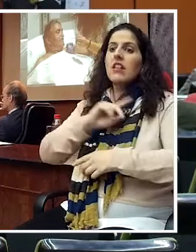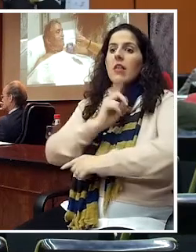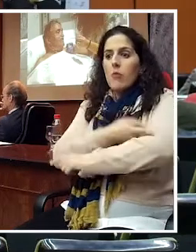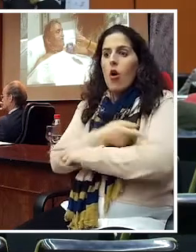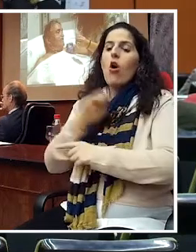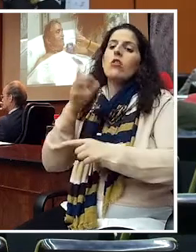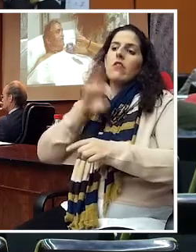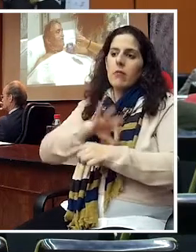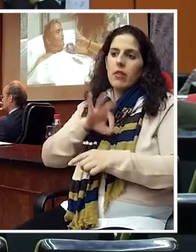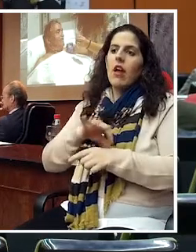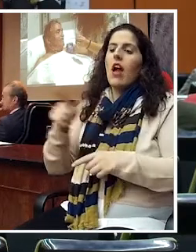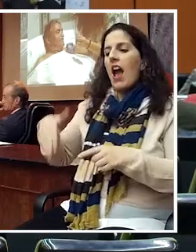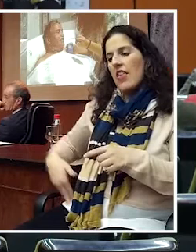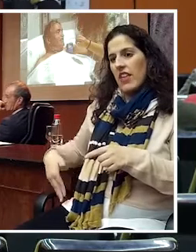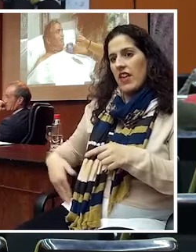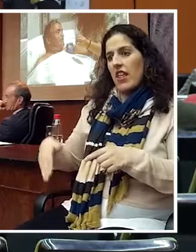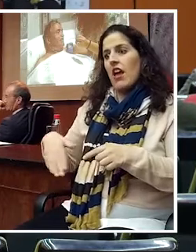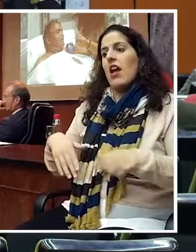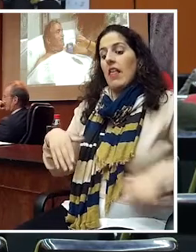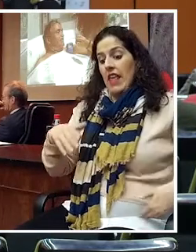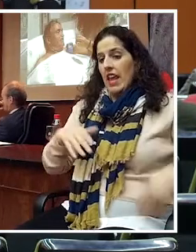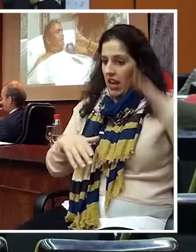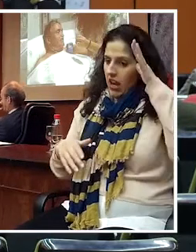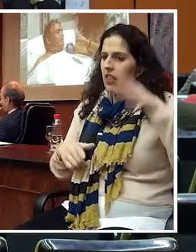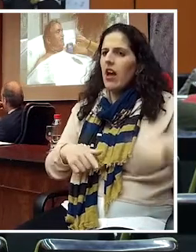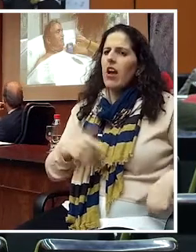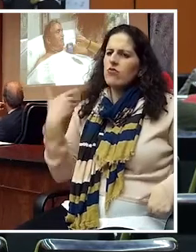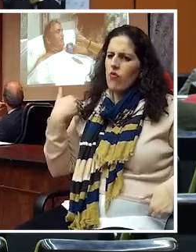polio, pues la cadera izquierda la tenía muy sobrecargada,